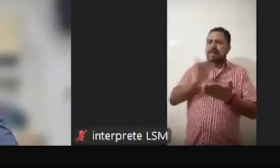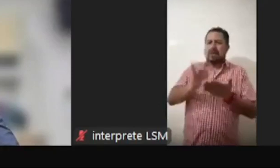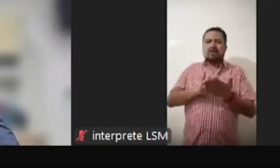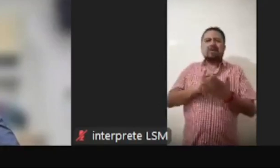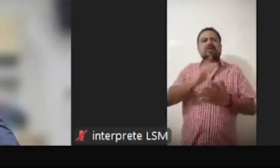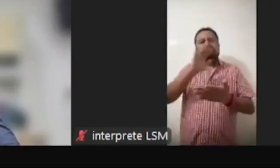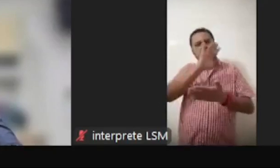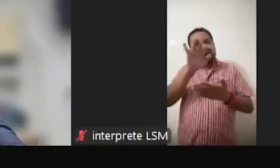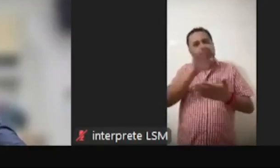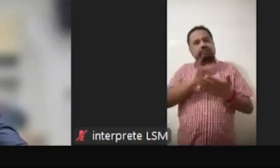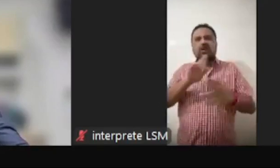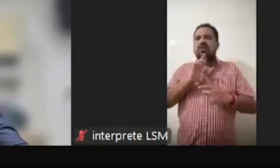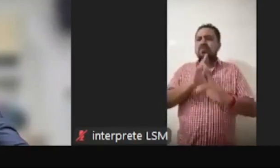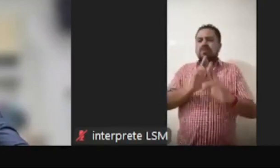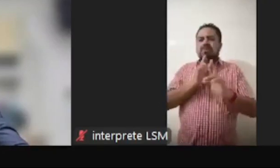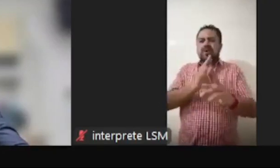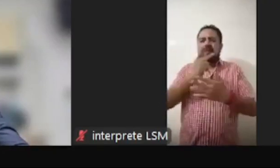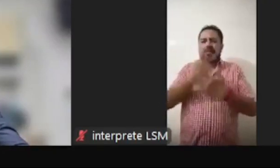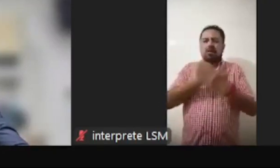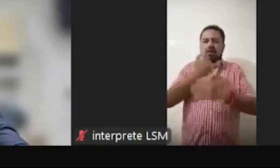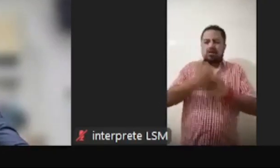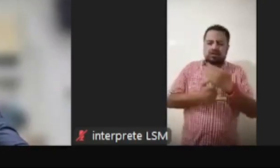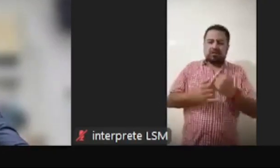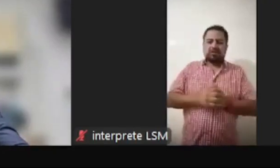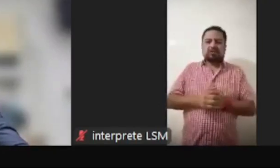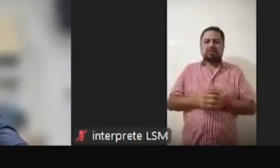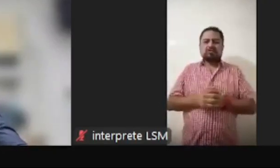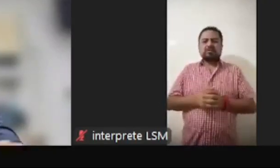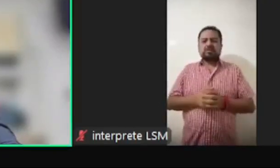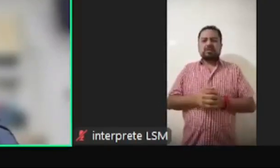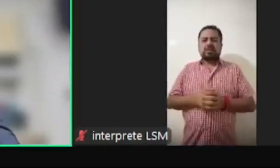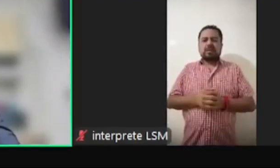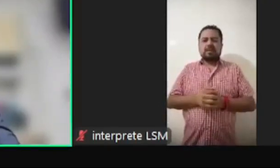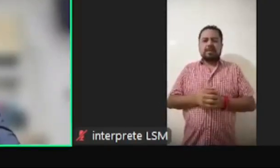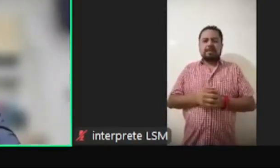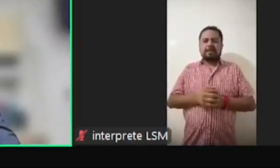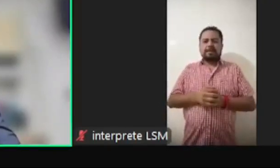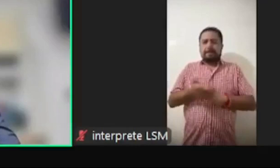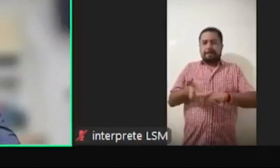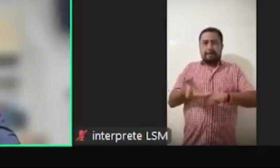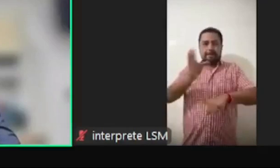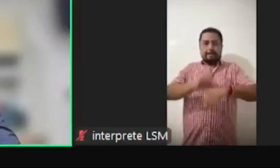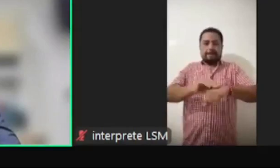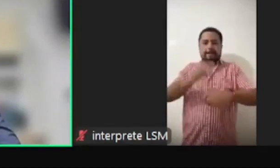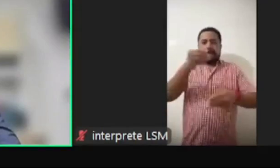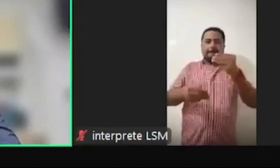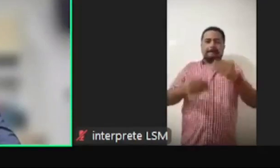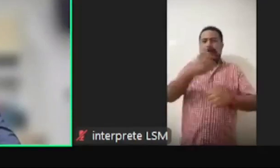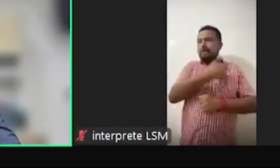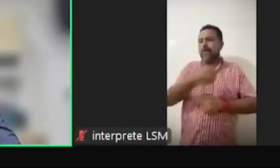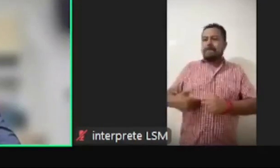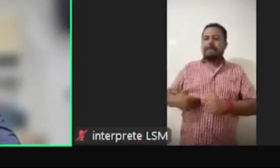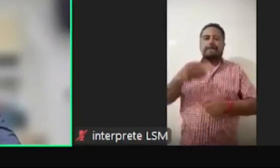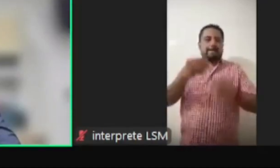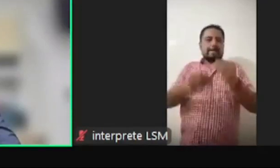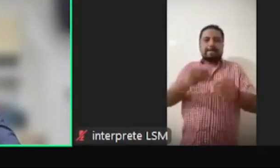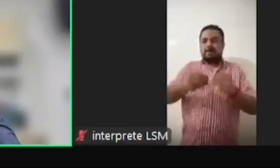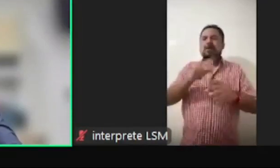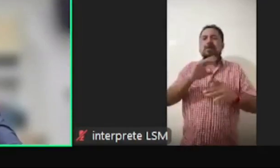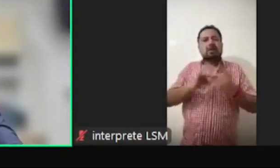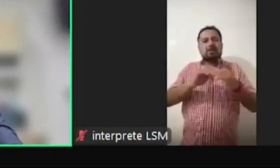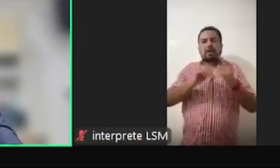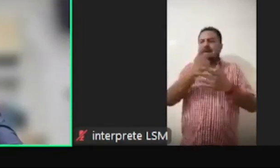del proyecto, de los proyectos. Con su autorización, magistrada presidenta, magistradas, magistrado, doy cuenta con el proyecto